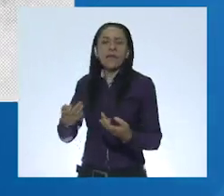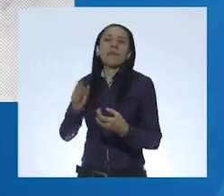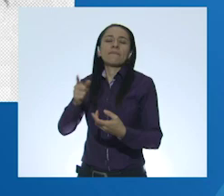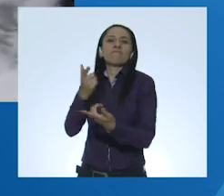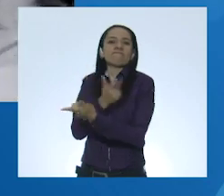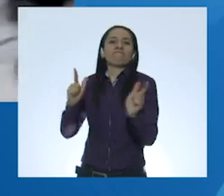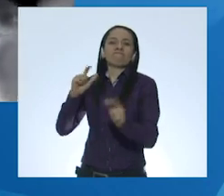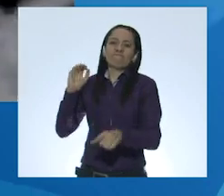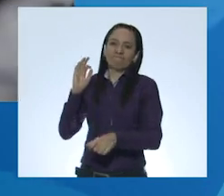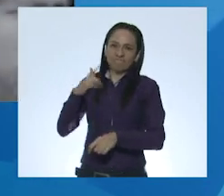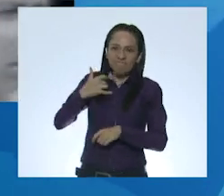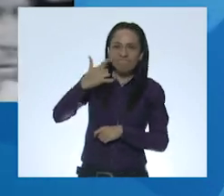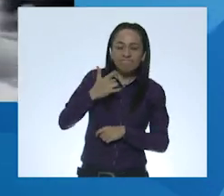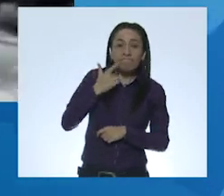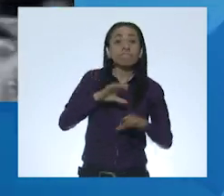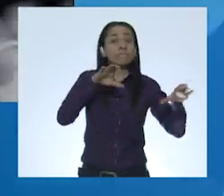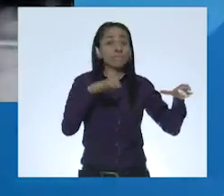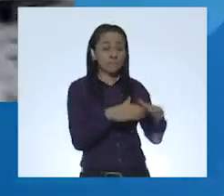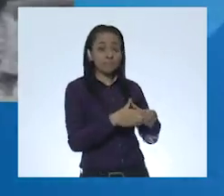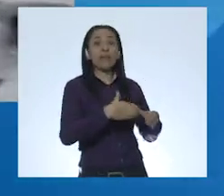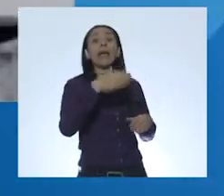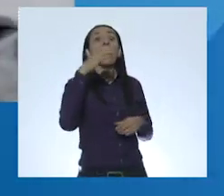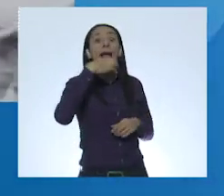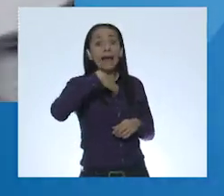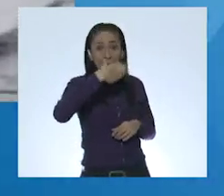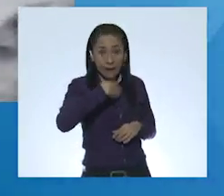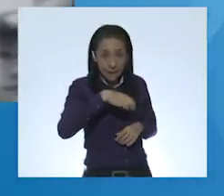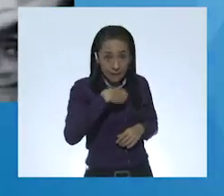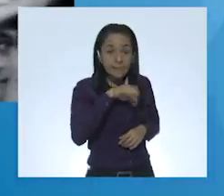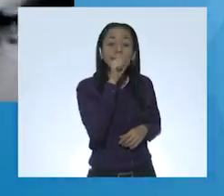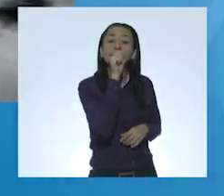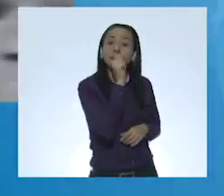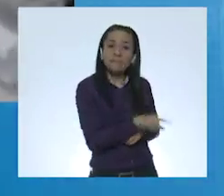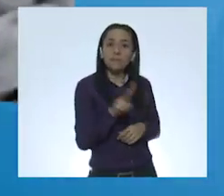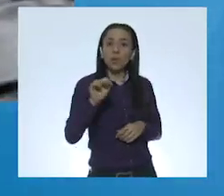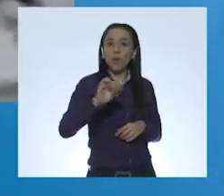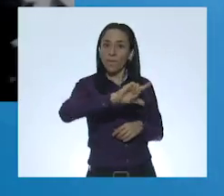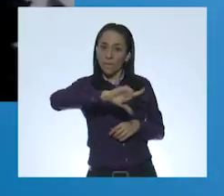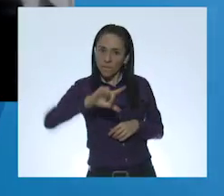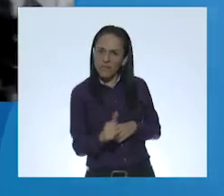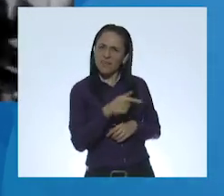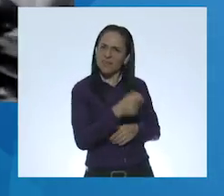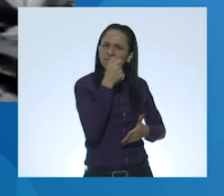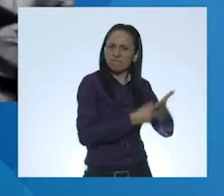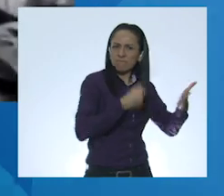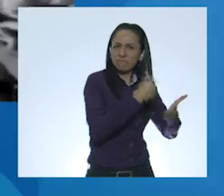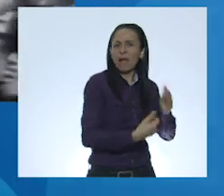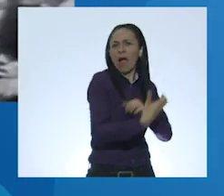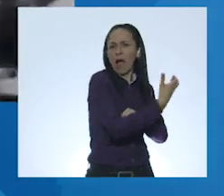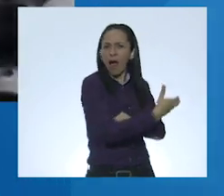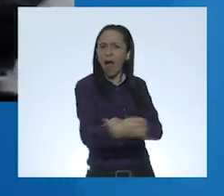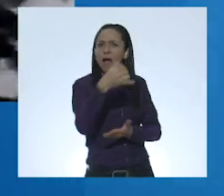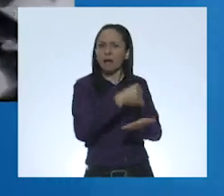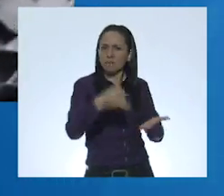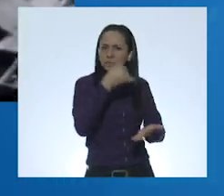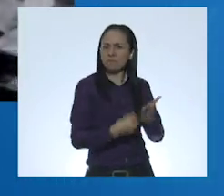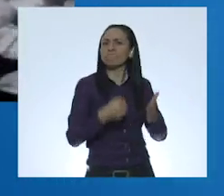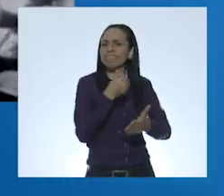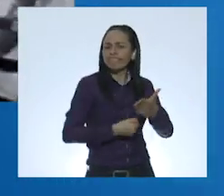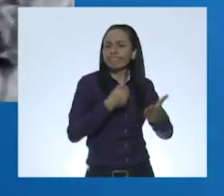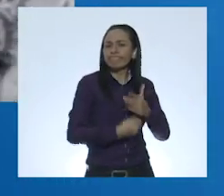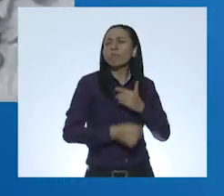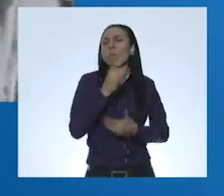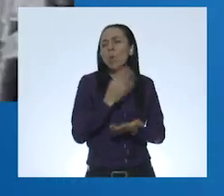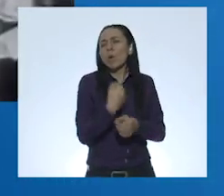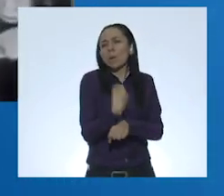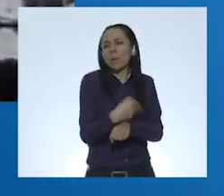y villistas promulgaran leyes agrarias para regular la situación en el campo, algo que solo se logró parcialmente con la